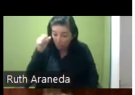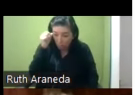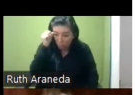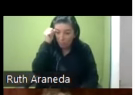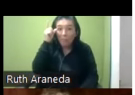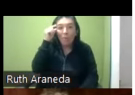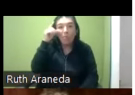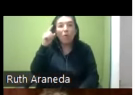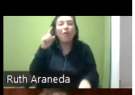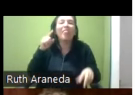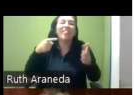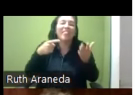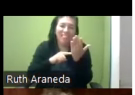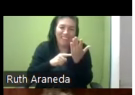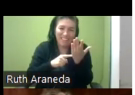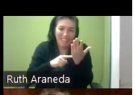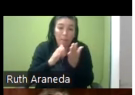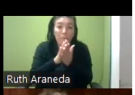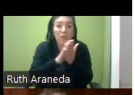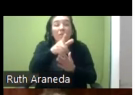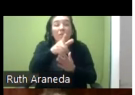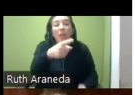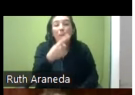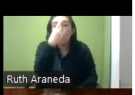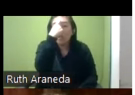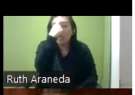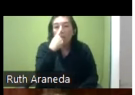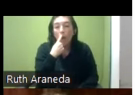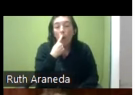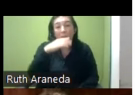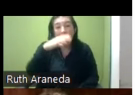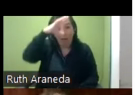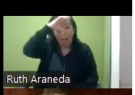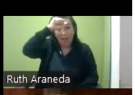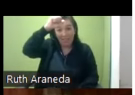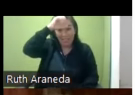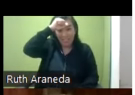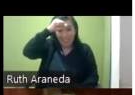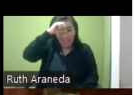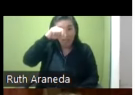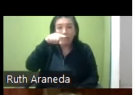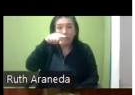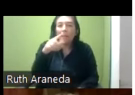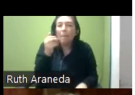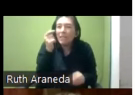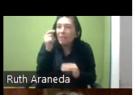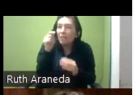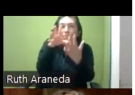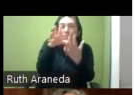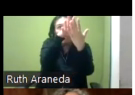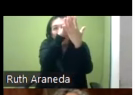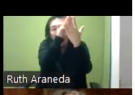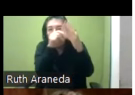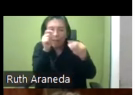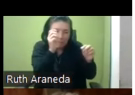como por ejemplo en este Museo de la Plata, eh, se recreó, ¿no? Se